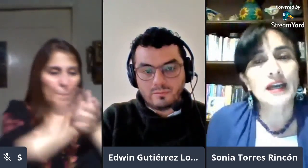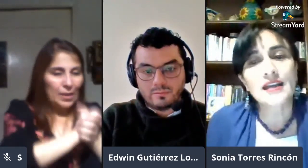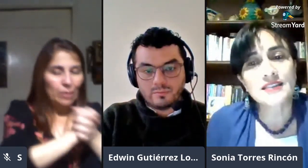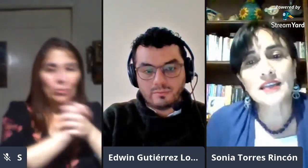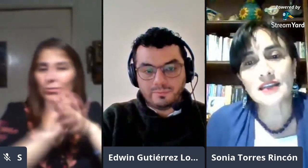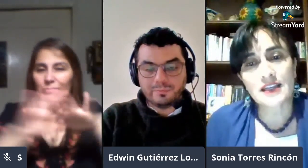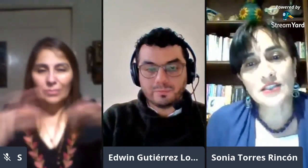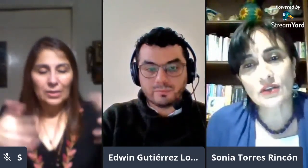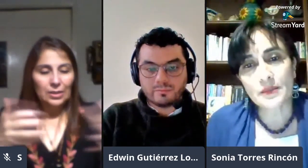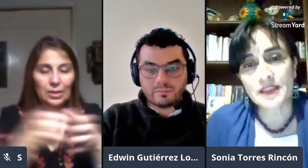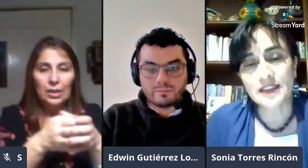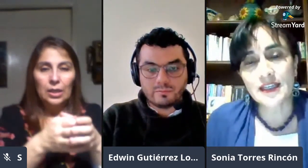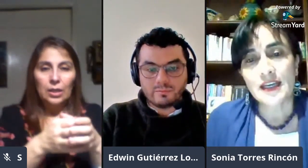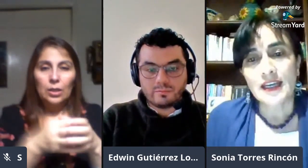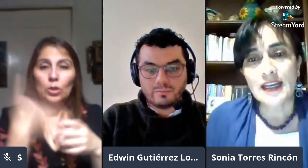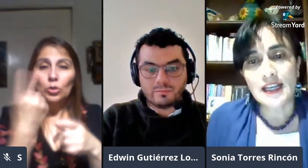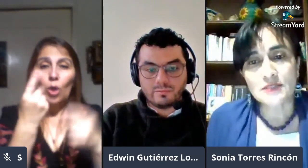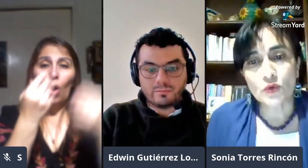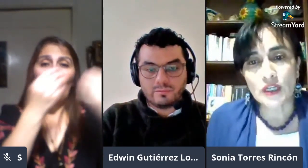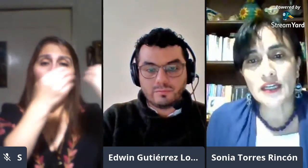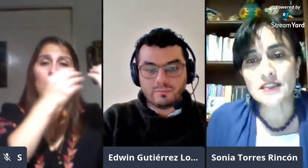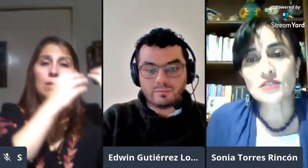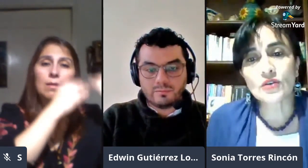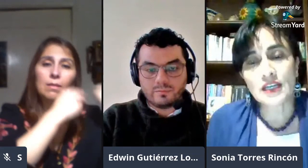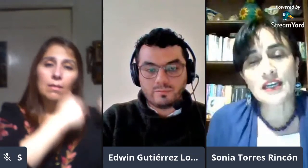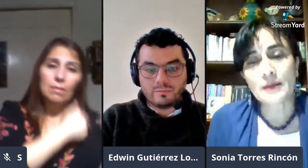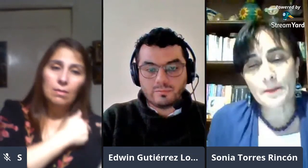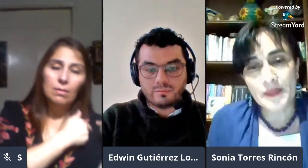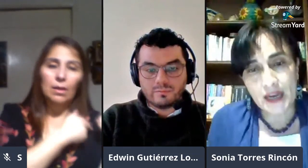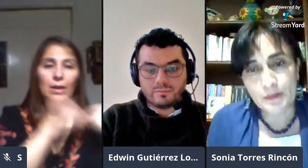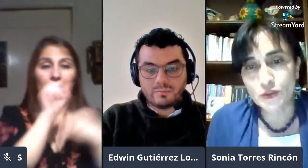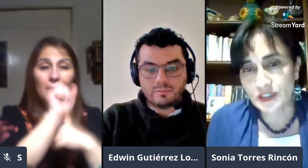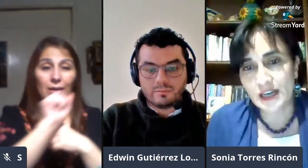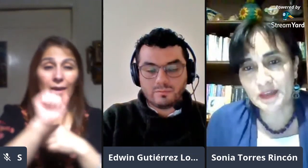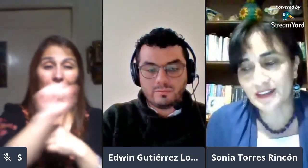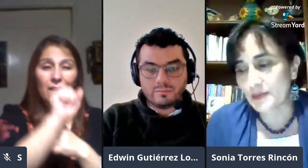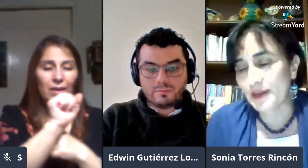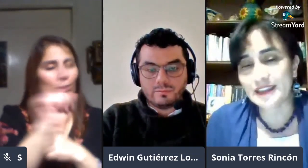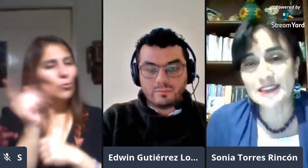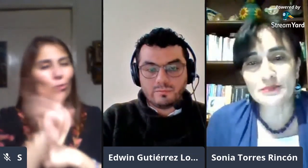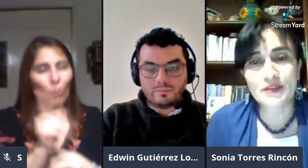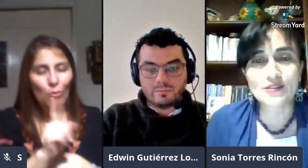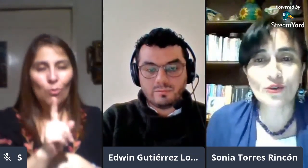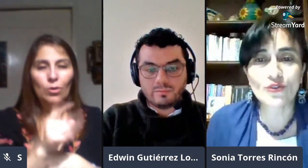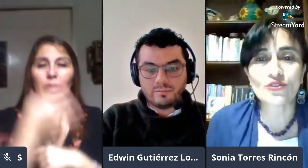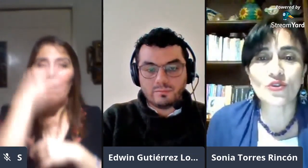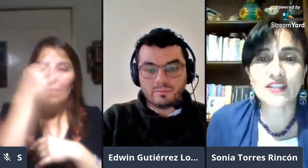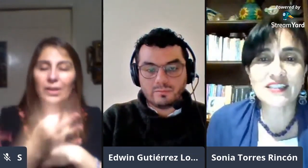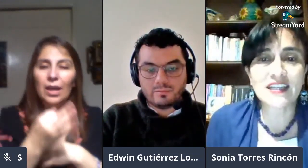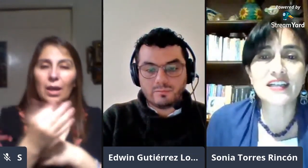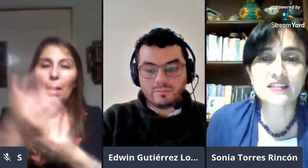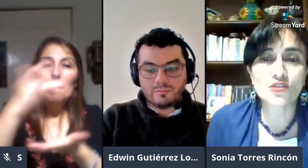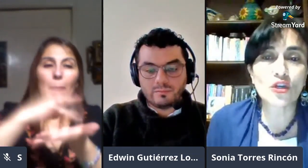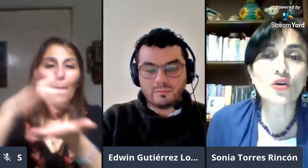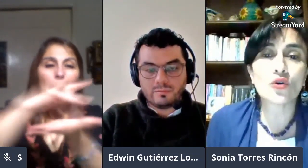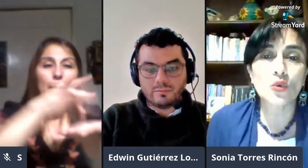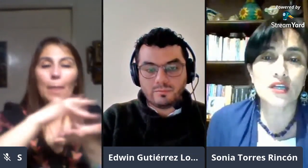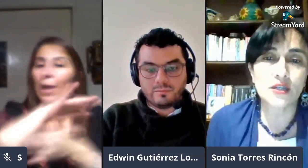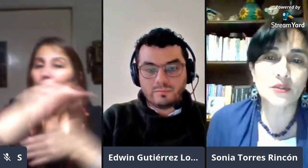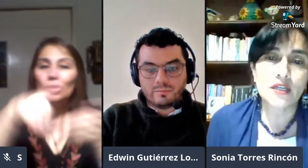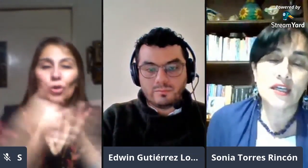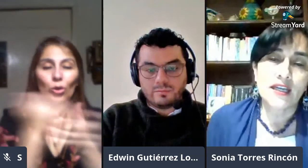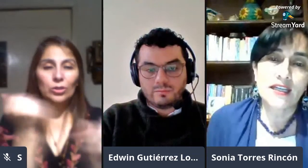no recaiga esta tarea solamente en las mujeres, sino que hagamos realmente partícipes todos y todas de este ejercicio